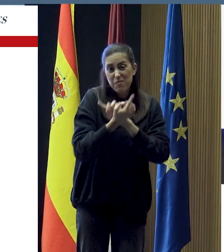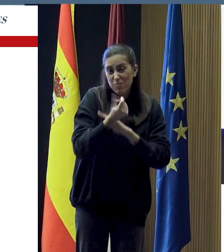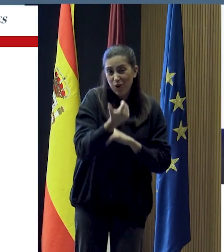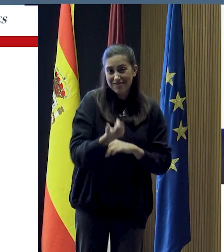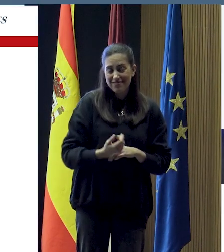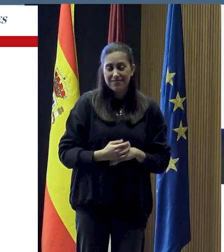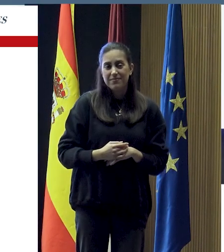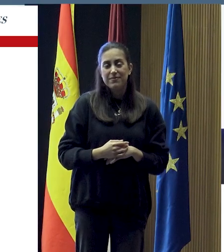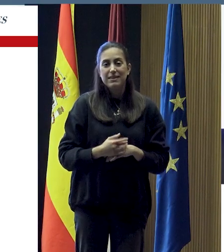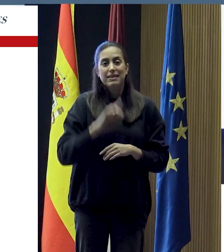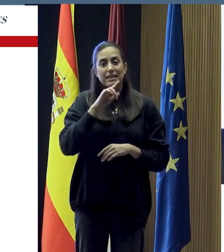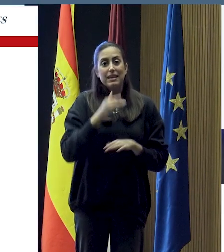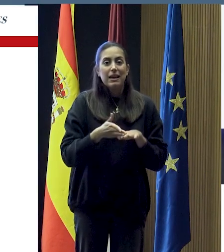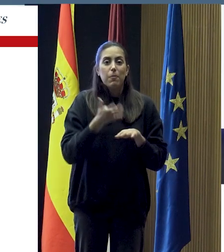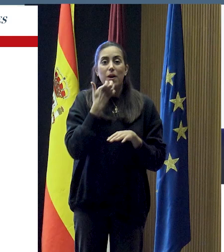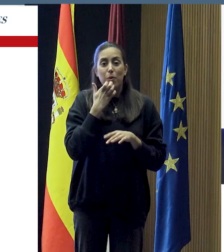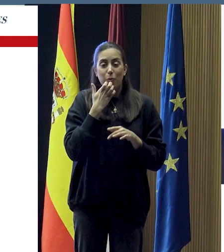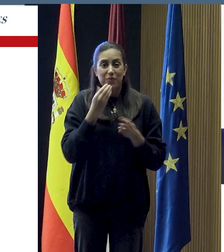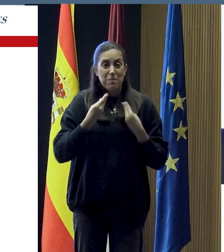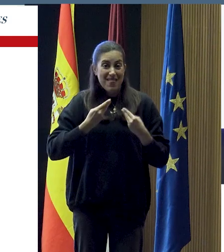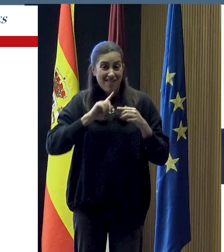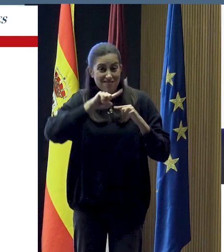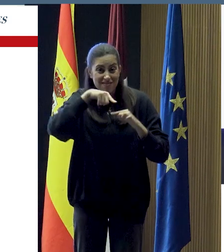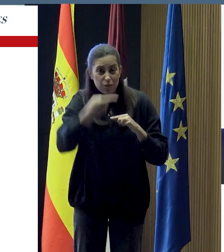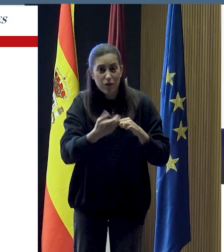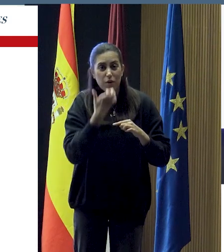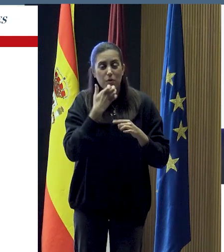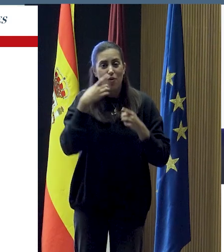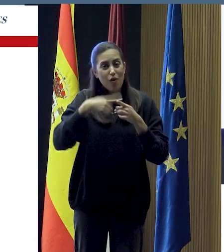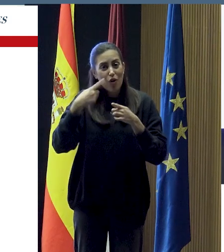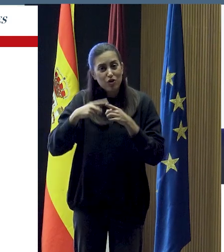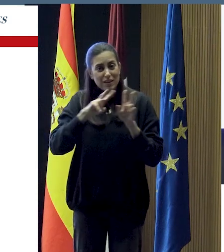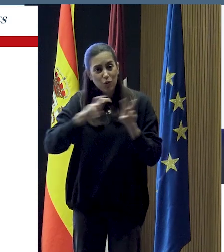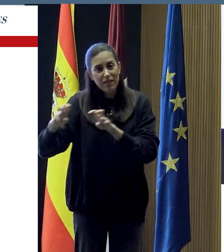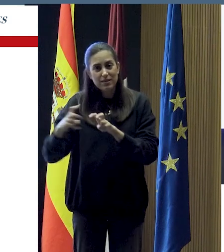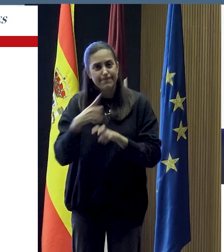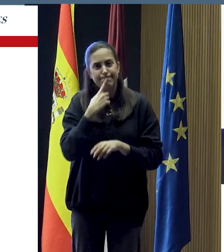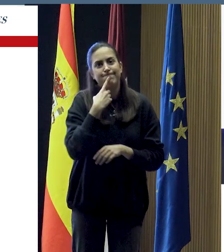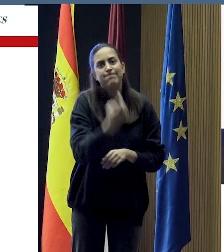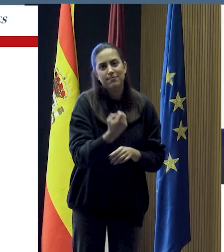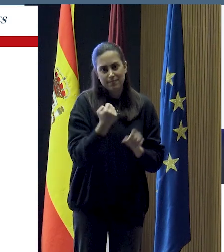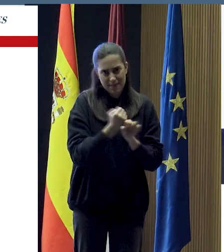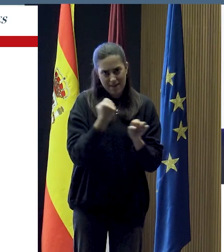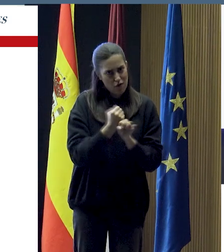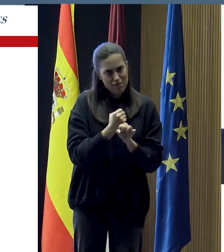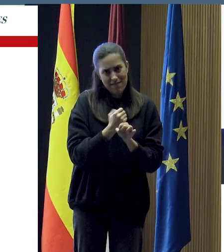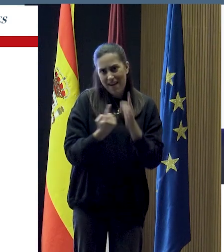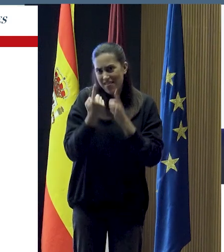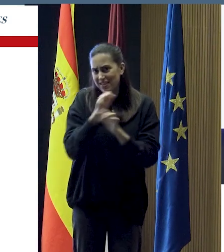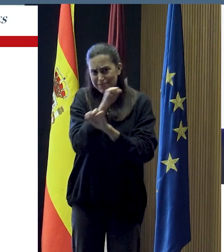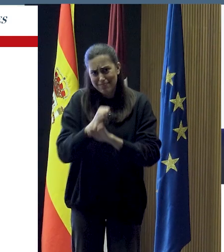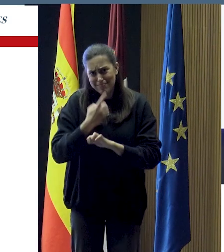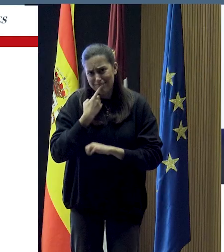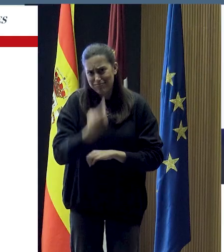poco, pero la anterógrada es la que se ve afectada. Aprender cosas nuevas cuesta trabajo e incluso llega a ser imposible,